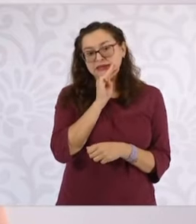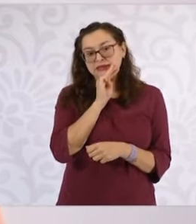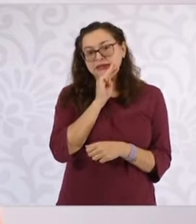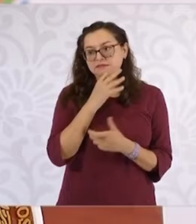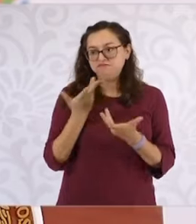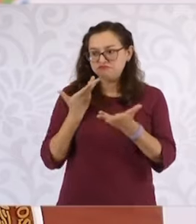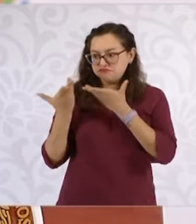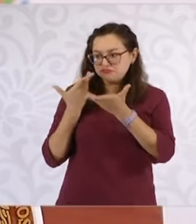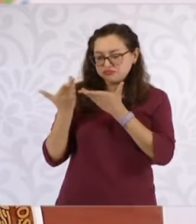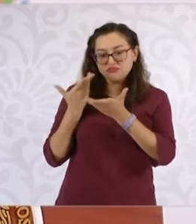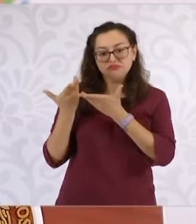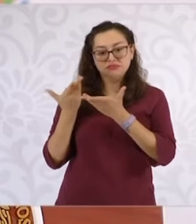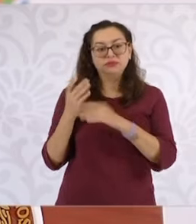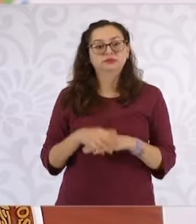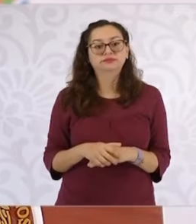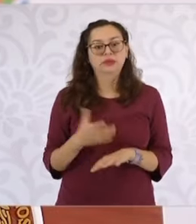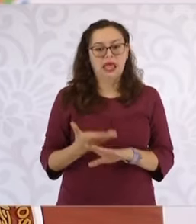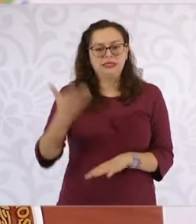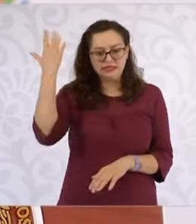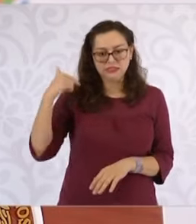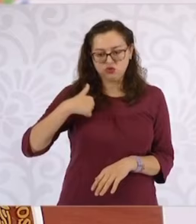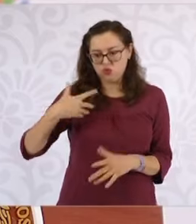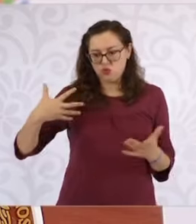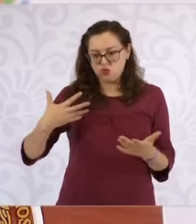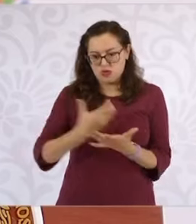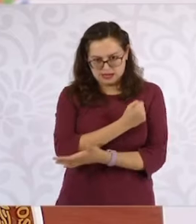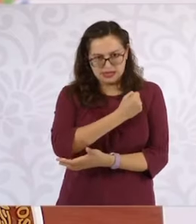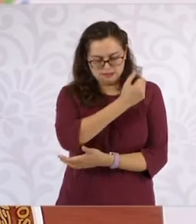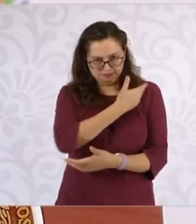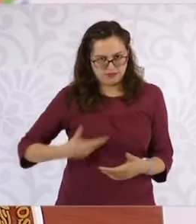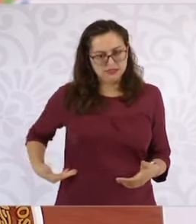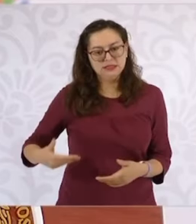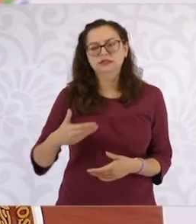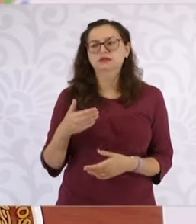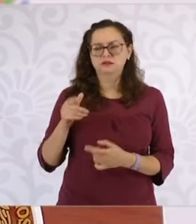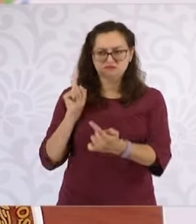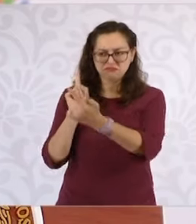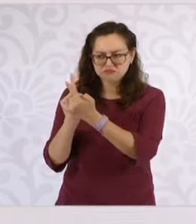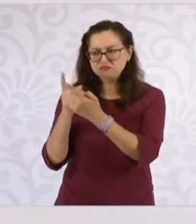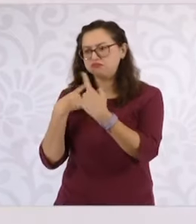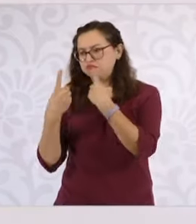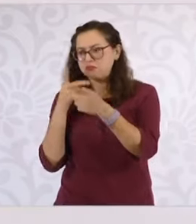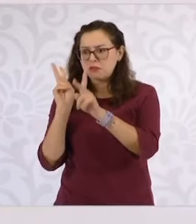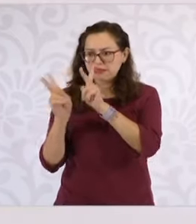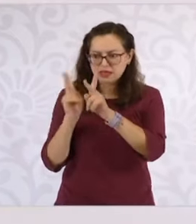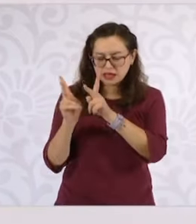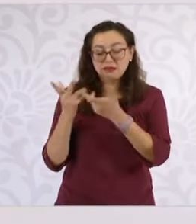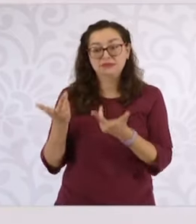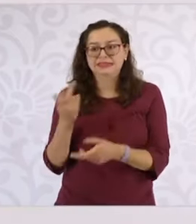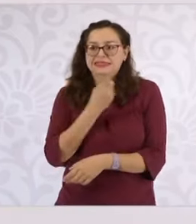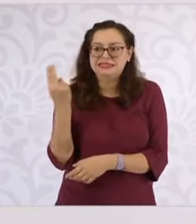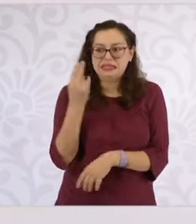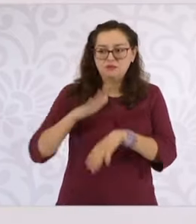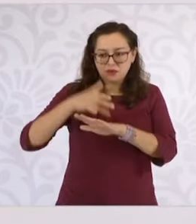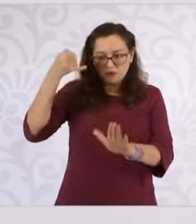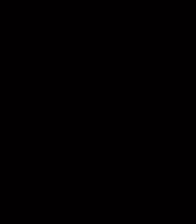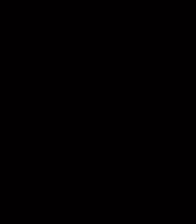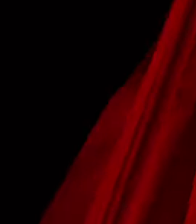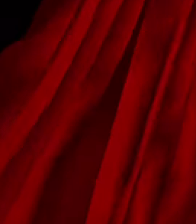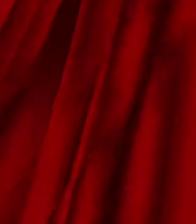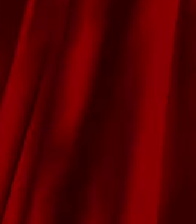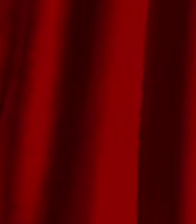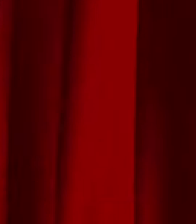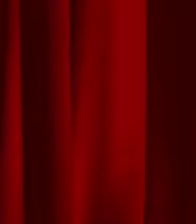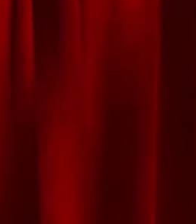nuevos, que lo platiqué en su momento cuando era presidenta electa todavía, cómo fortalecer la investigación de este caso.